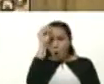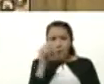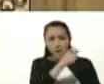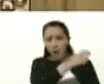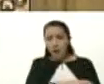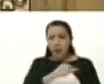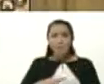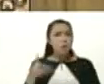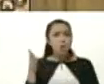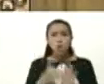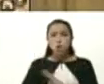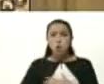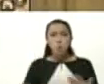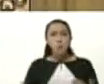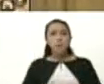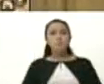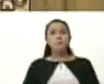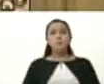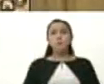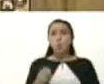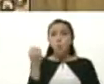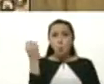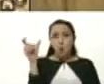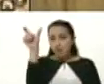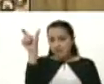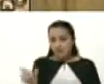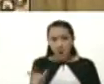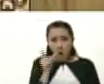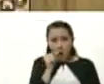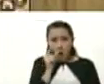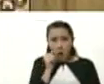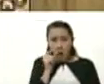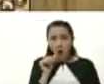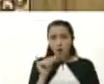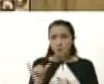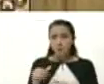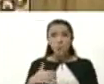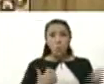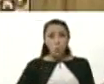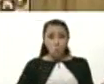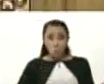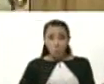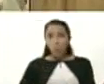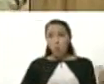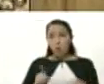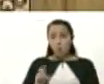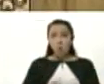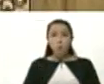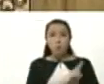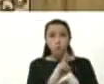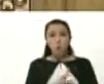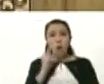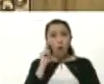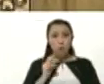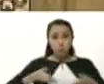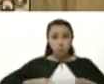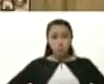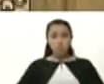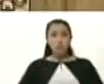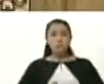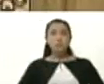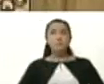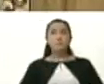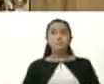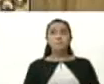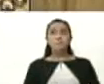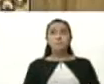de un parlamentario espontáneo llamado Cheo Hurtado, el mejor cuatrista de Venezuela, de Guayana también.